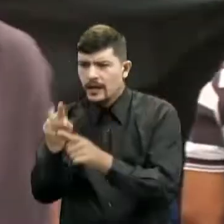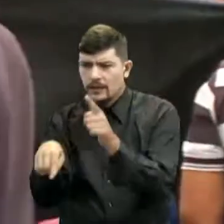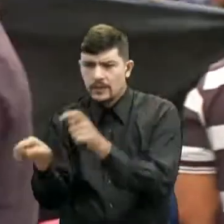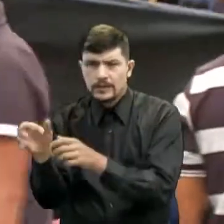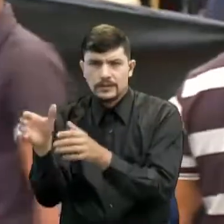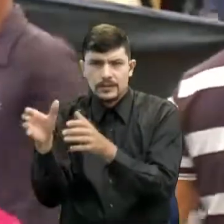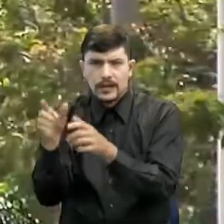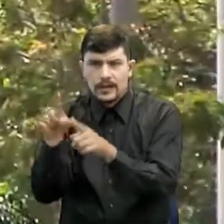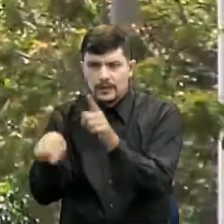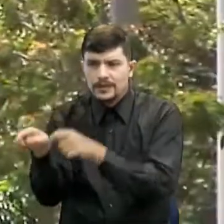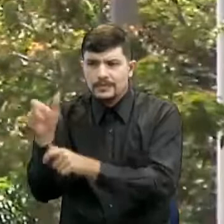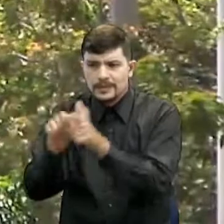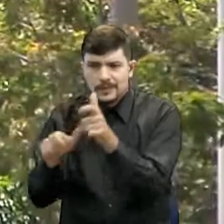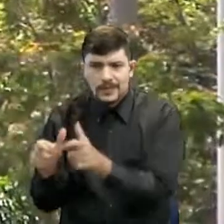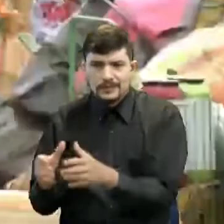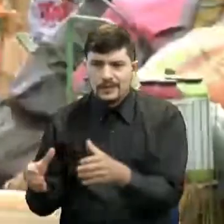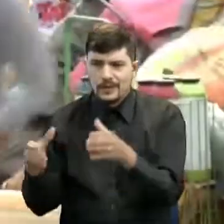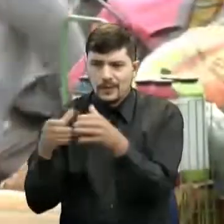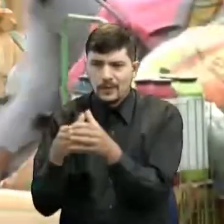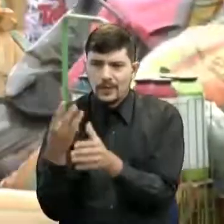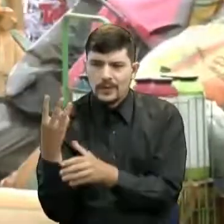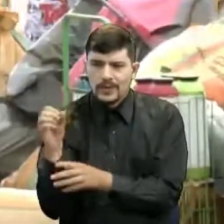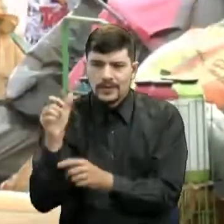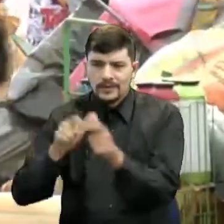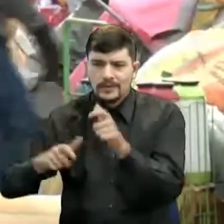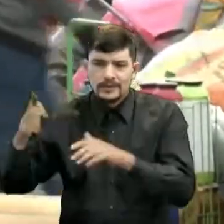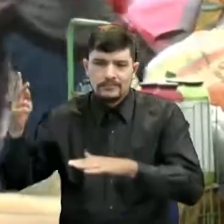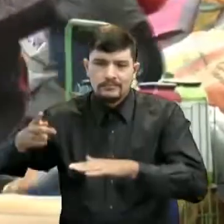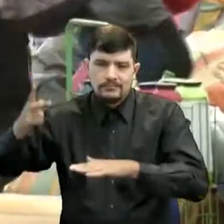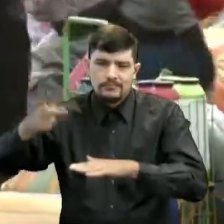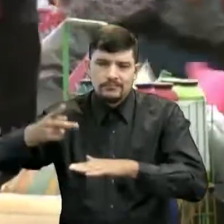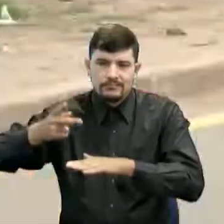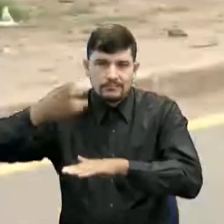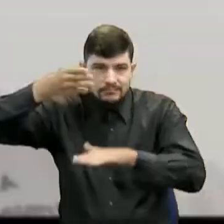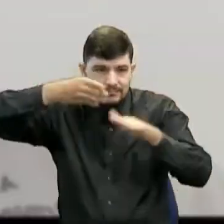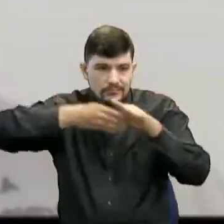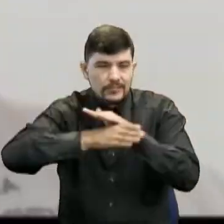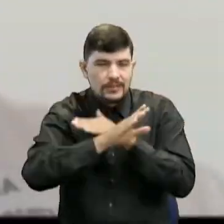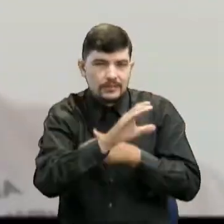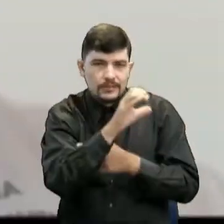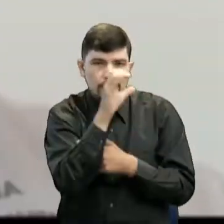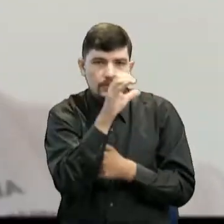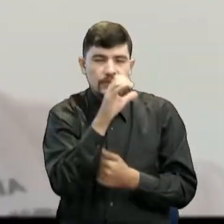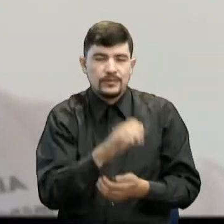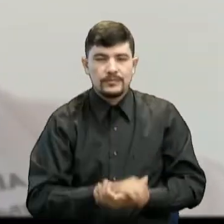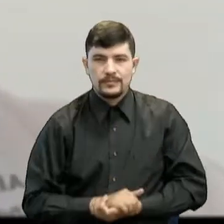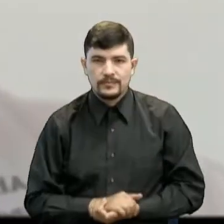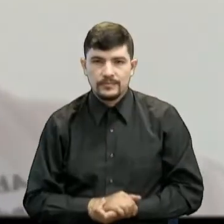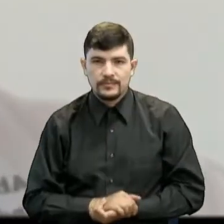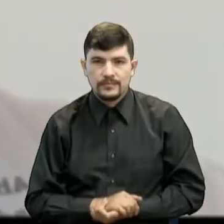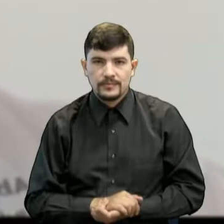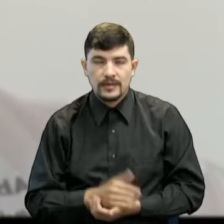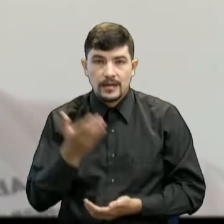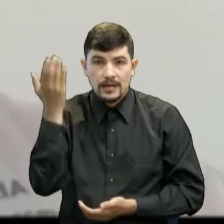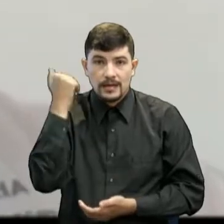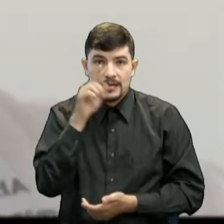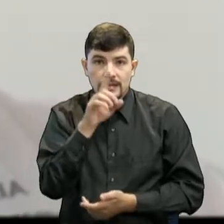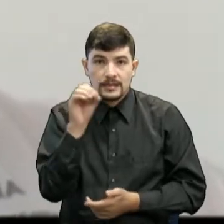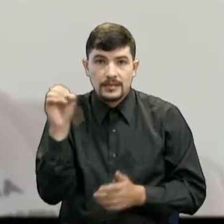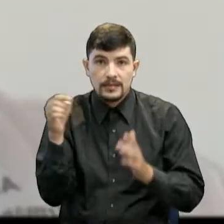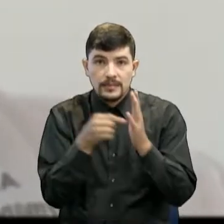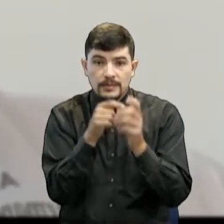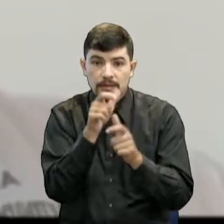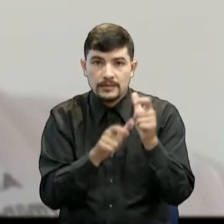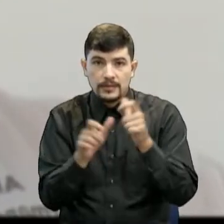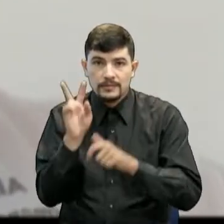personas caminar por las vías nacionales en sentido contrario a cúcuta buscando el interior del país se fueron 100.000 venezolano hacia venezuela